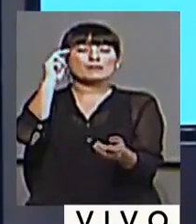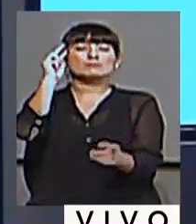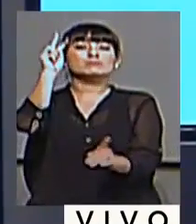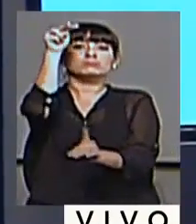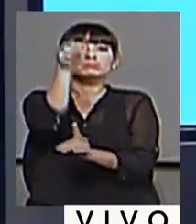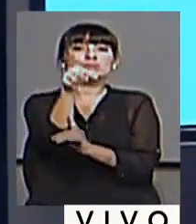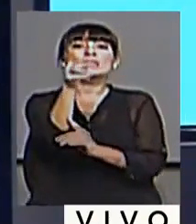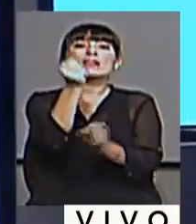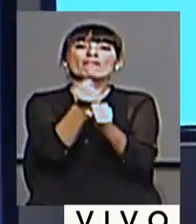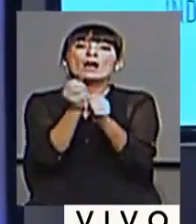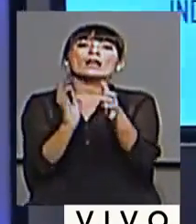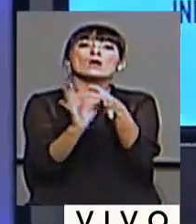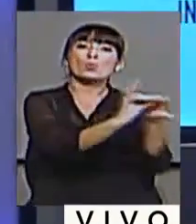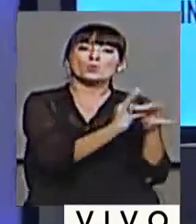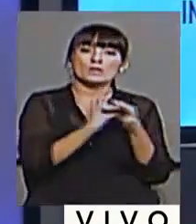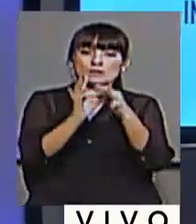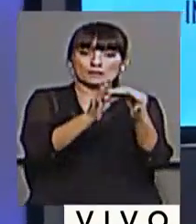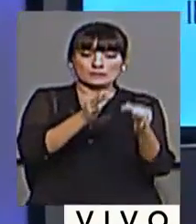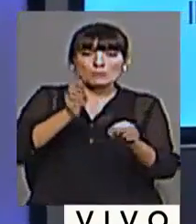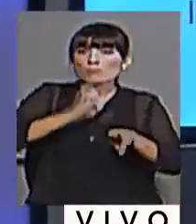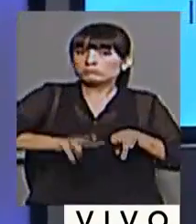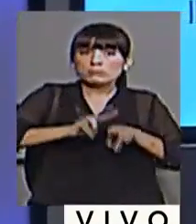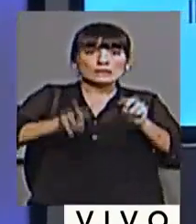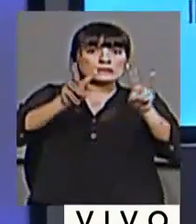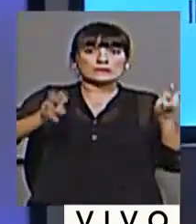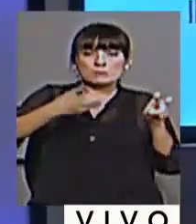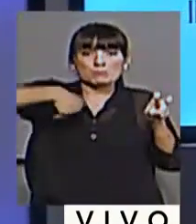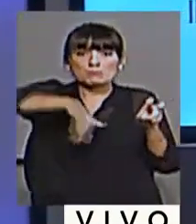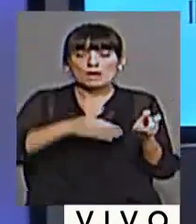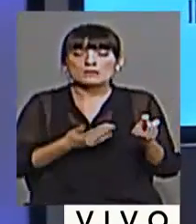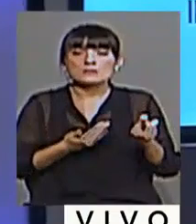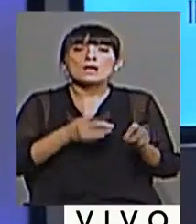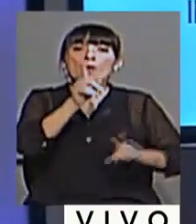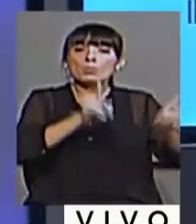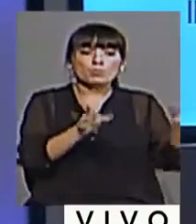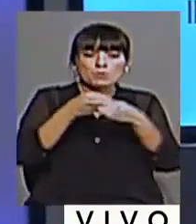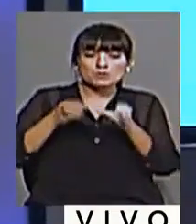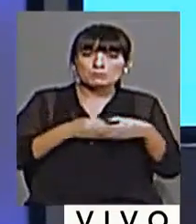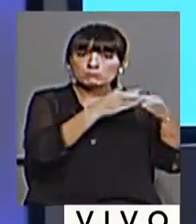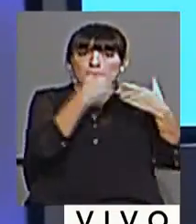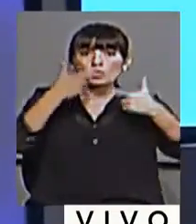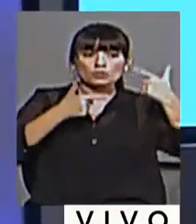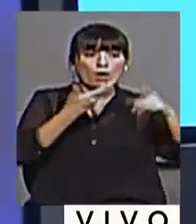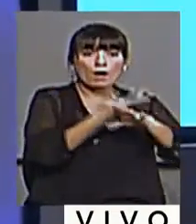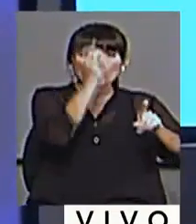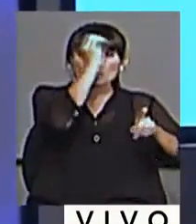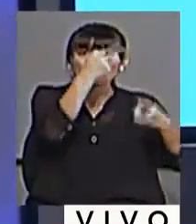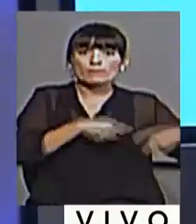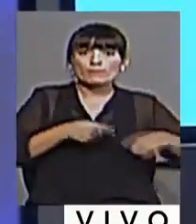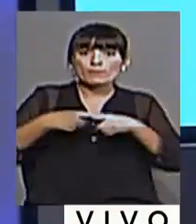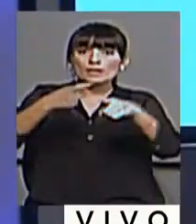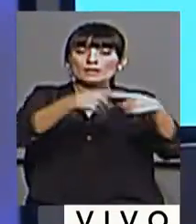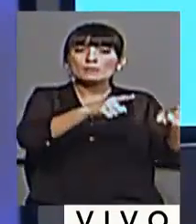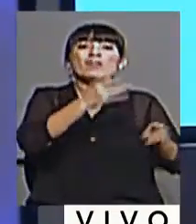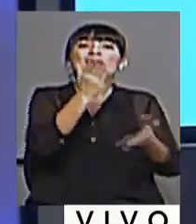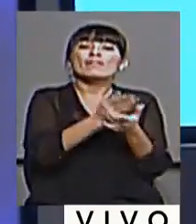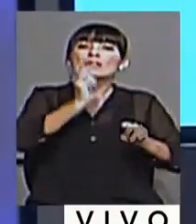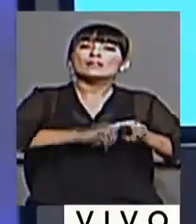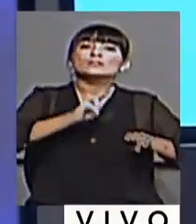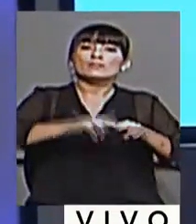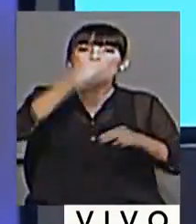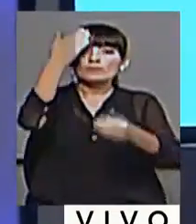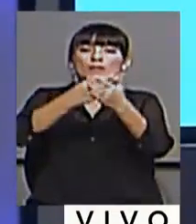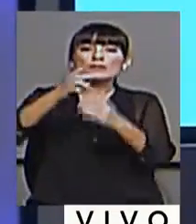unidad, resolviendo nuestros temas. Cada partido tiene algunas diferencias que debemos resolver de cara a noviembre para poder